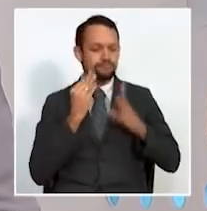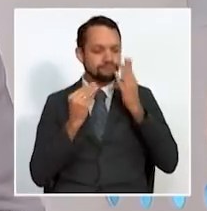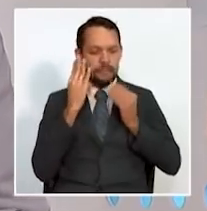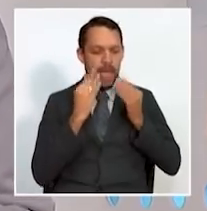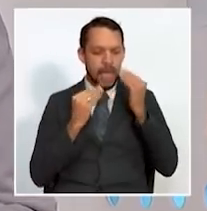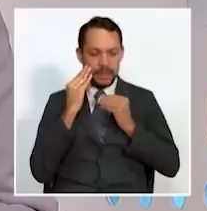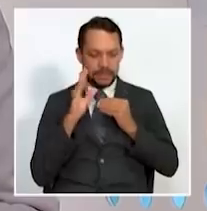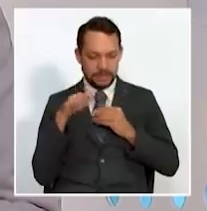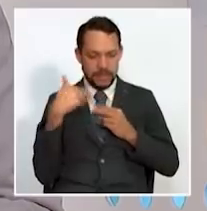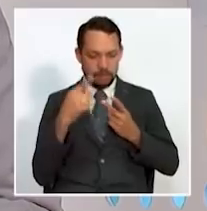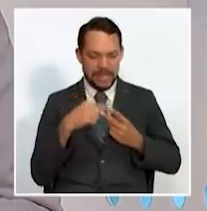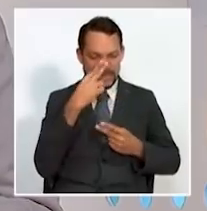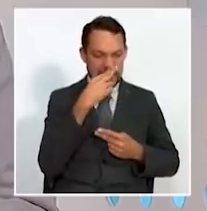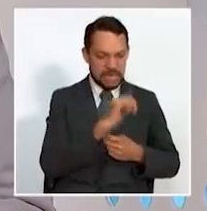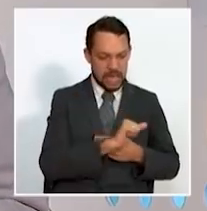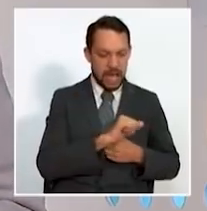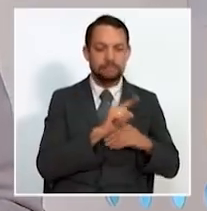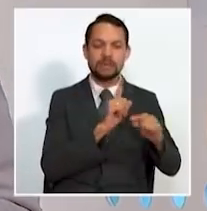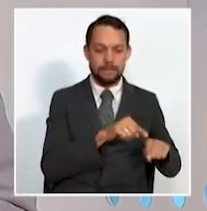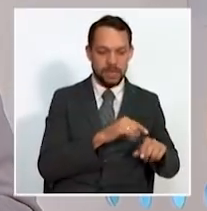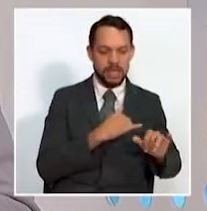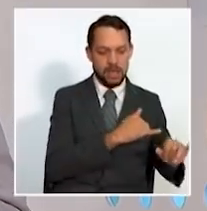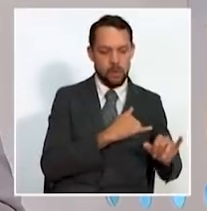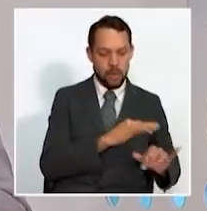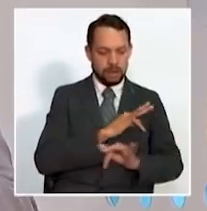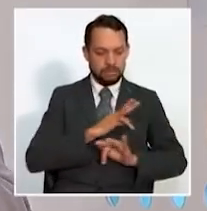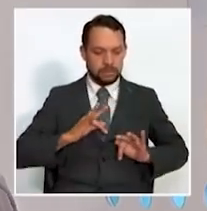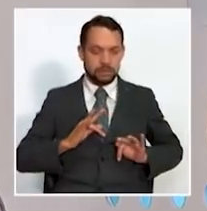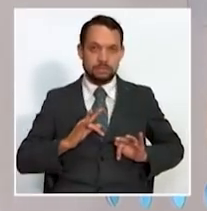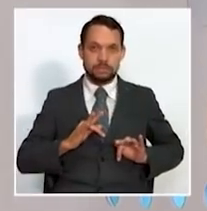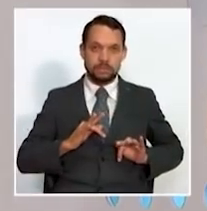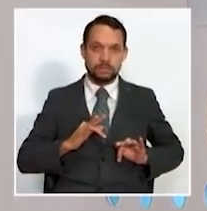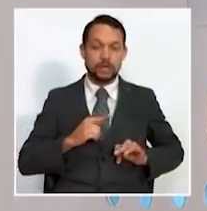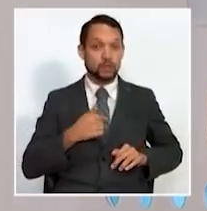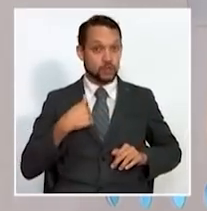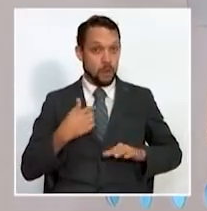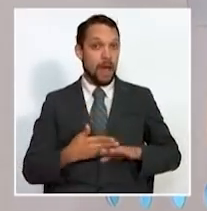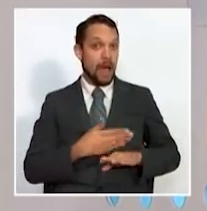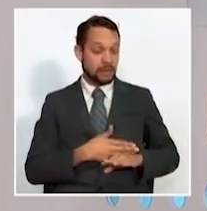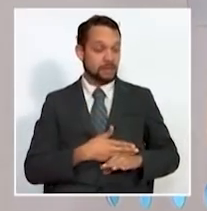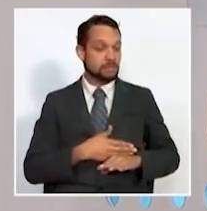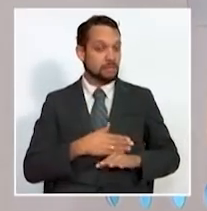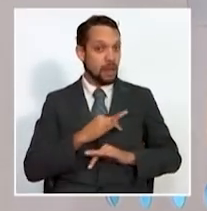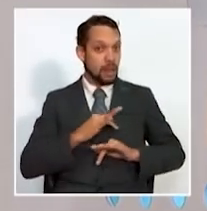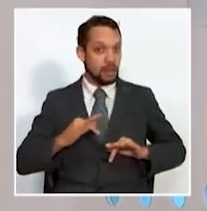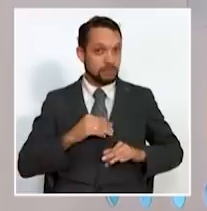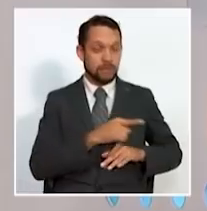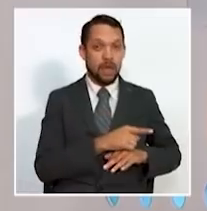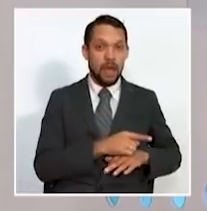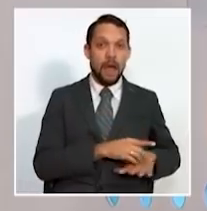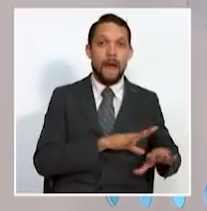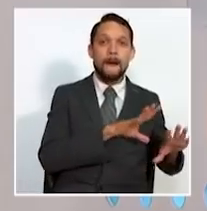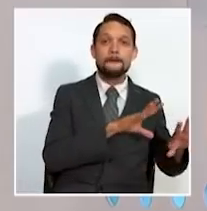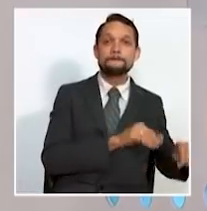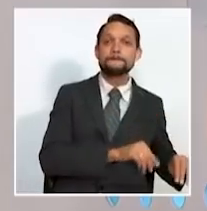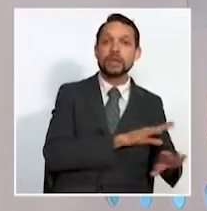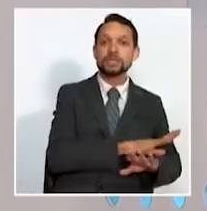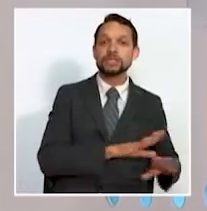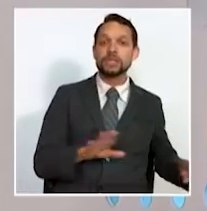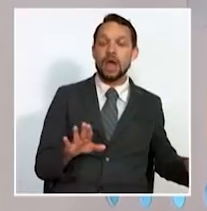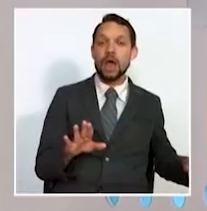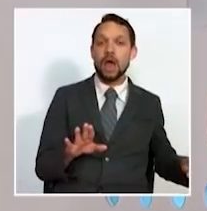mi hija. Y empezó este proceso de rehabilitación en mi hija, yo ya lo había hecho y el asma desapareció y la alergia